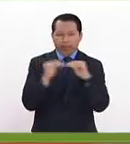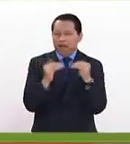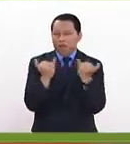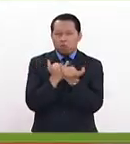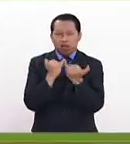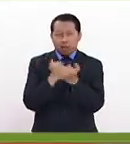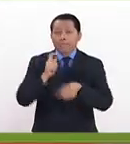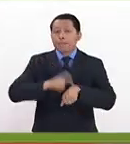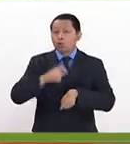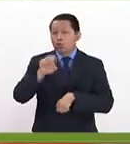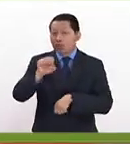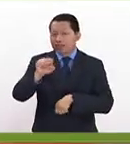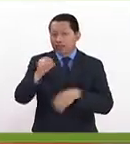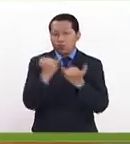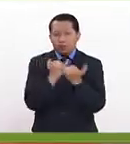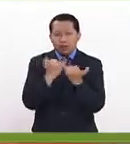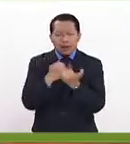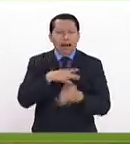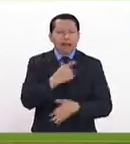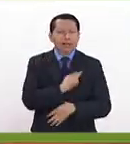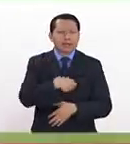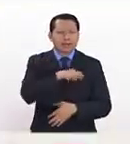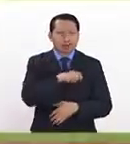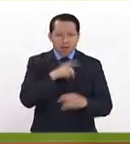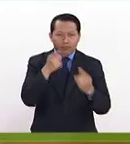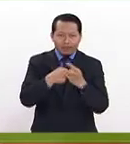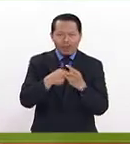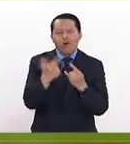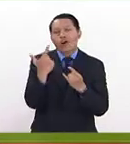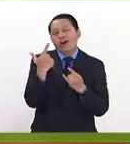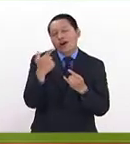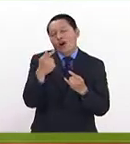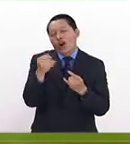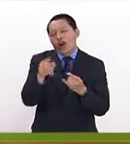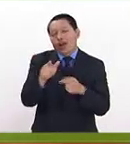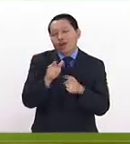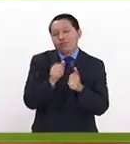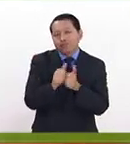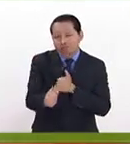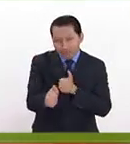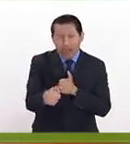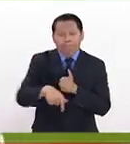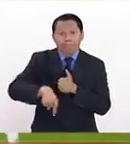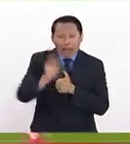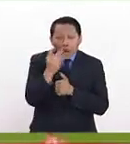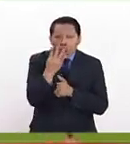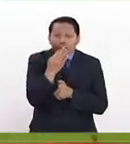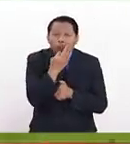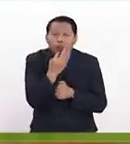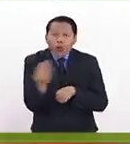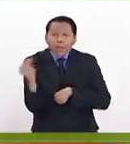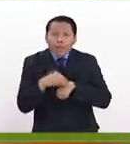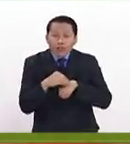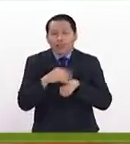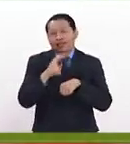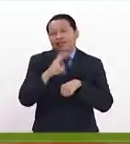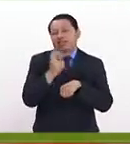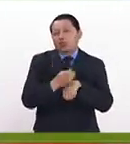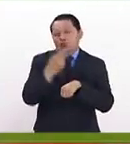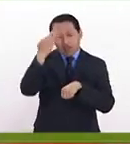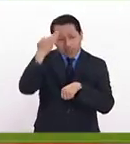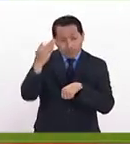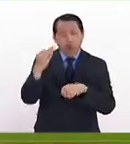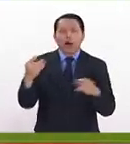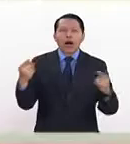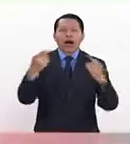al minuto 60 el propio español marcó el gol de la ventaja. Pero a los 4 minutos de agregado del segundo tiempo, Harry Maguire anotó